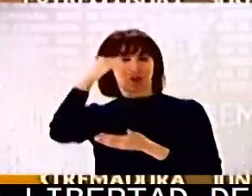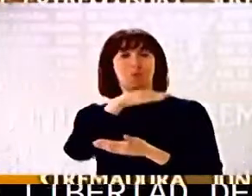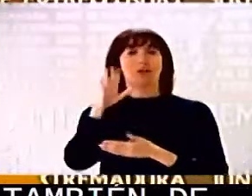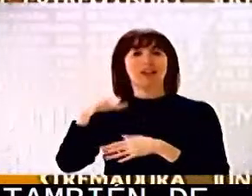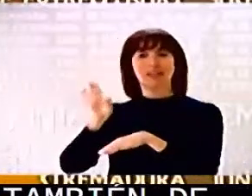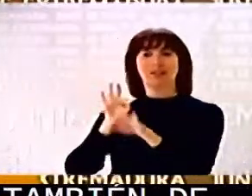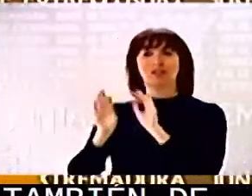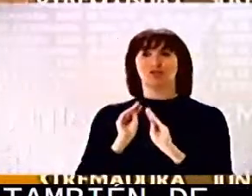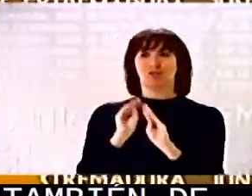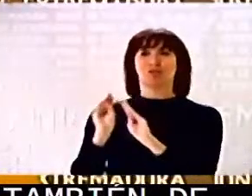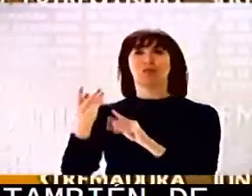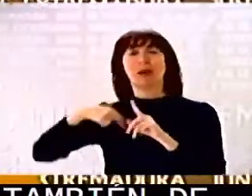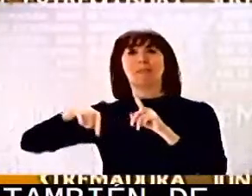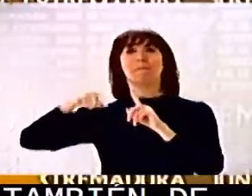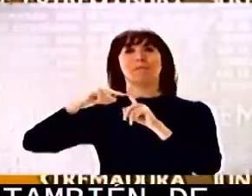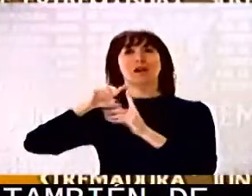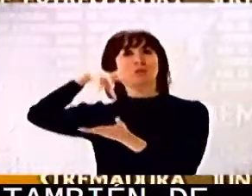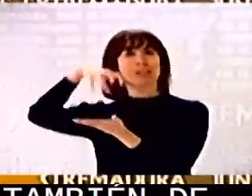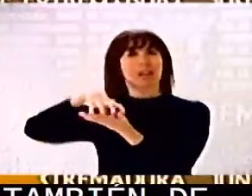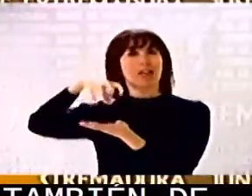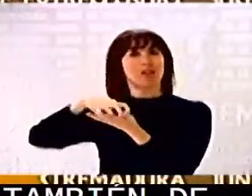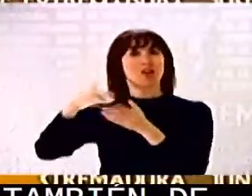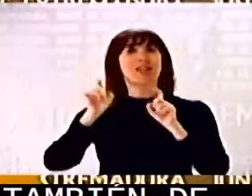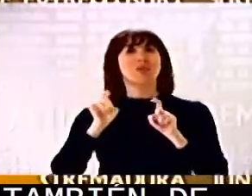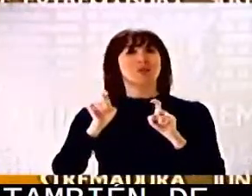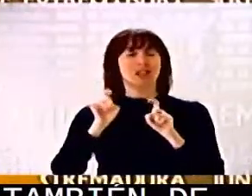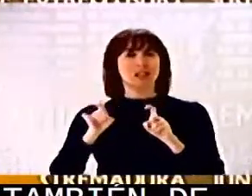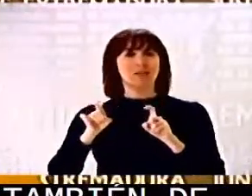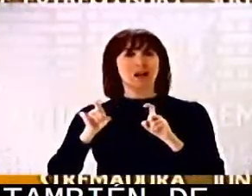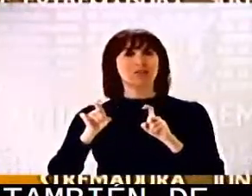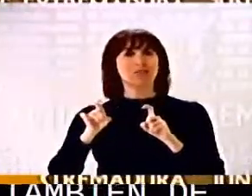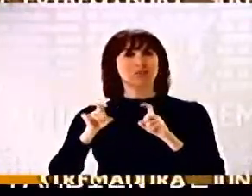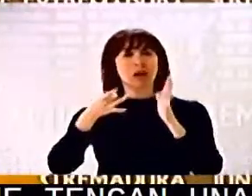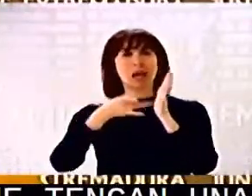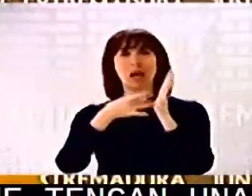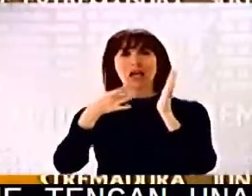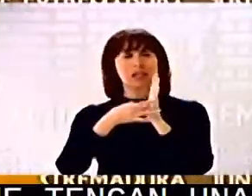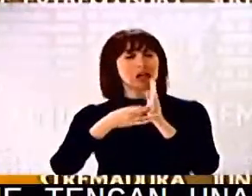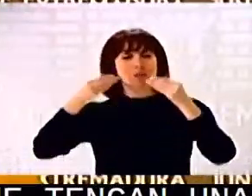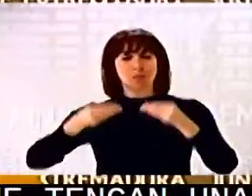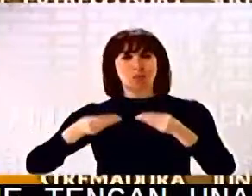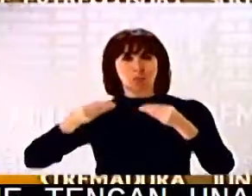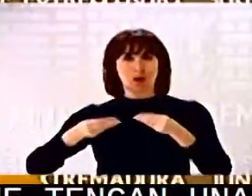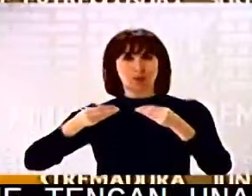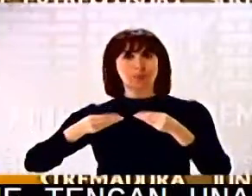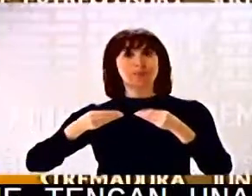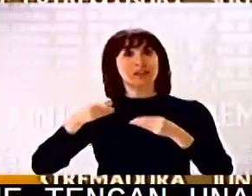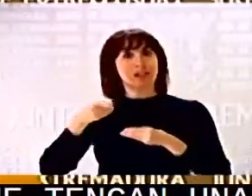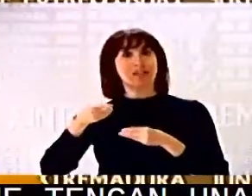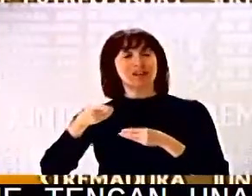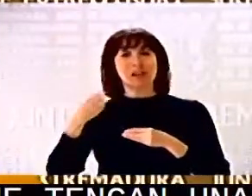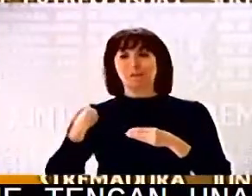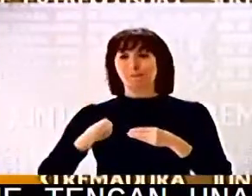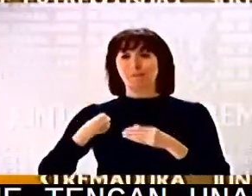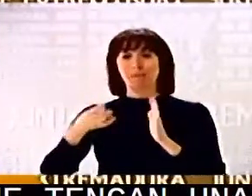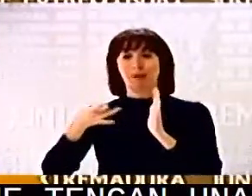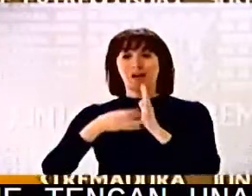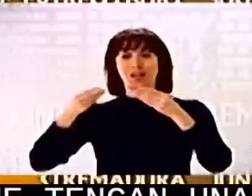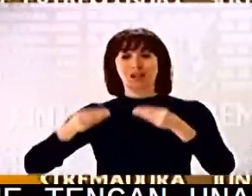unas instalaciones educativas que tengan unas condiciones óptimas. Y en esas condiciones